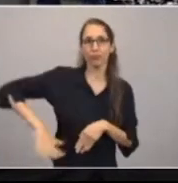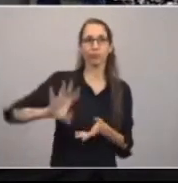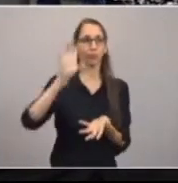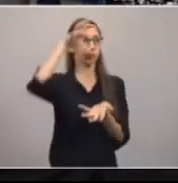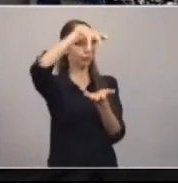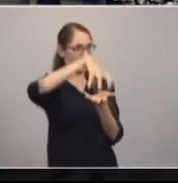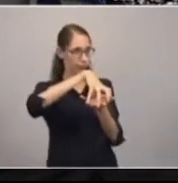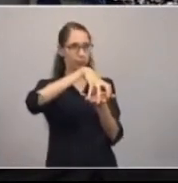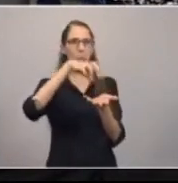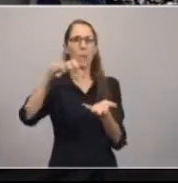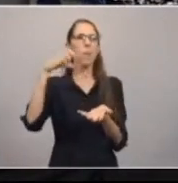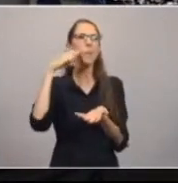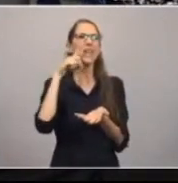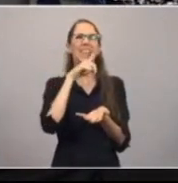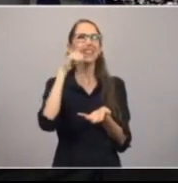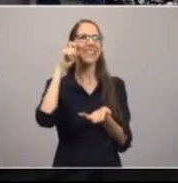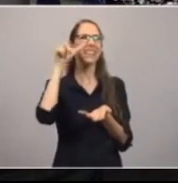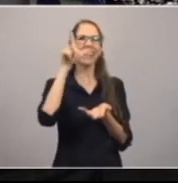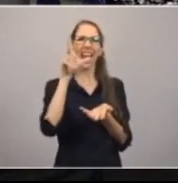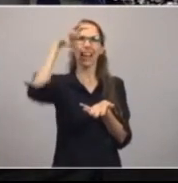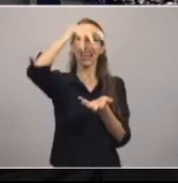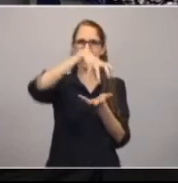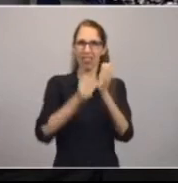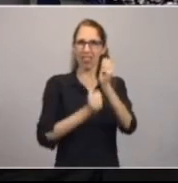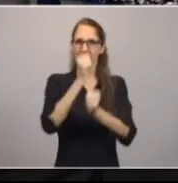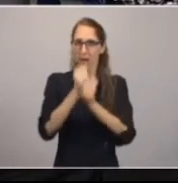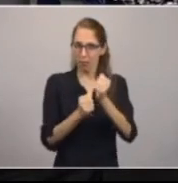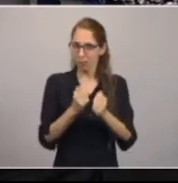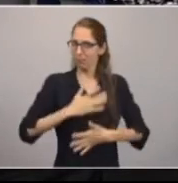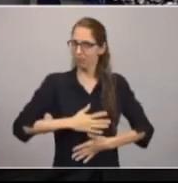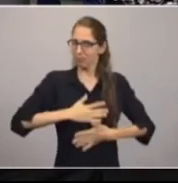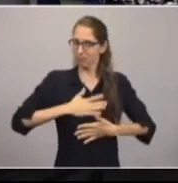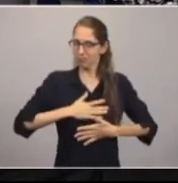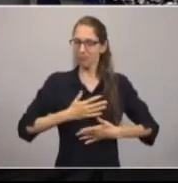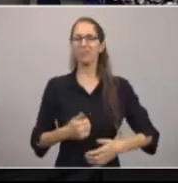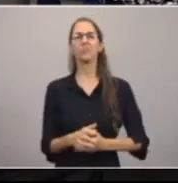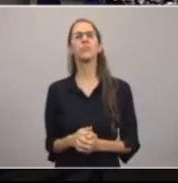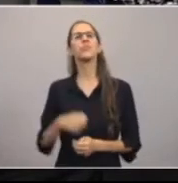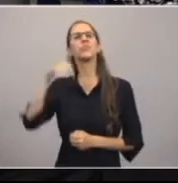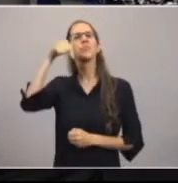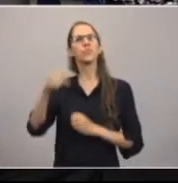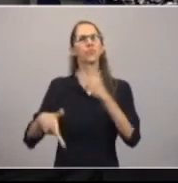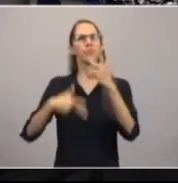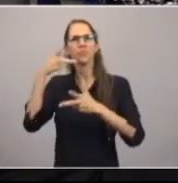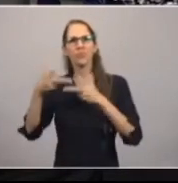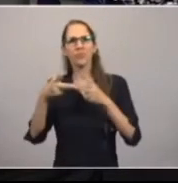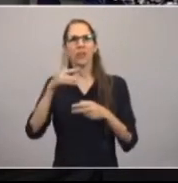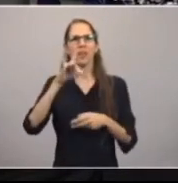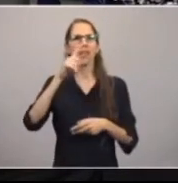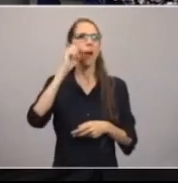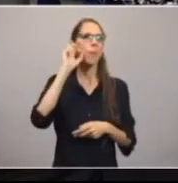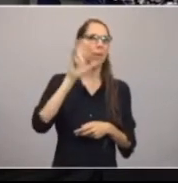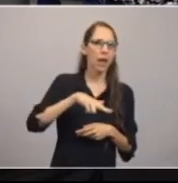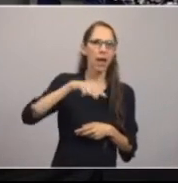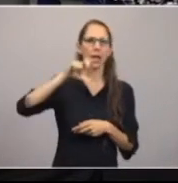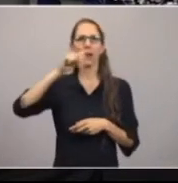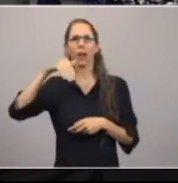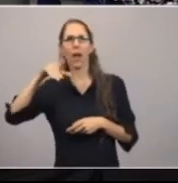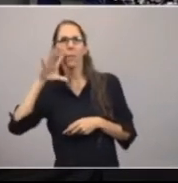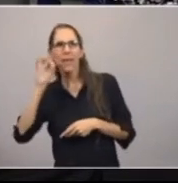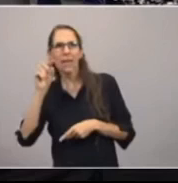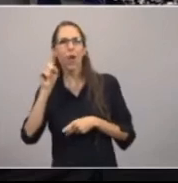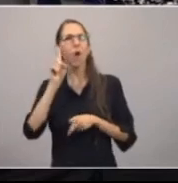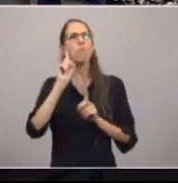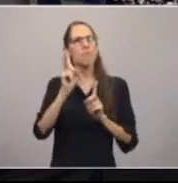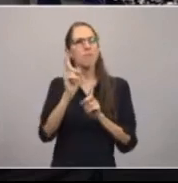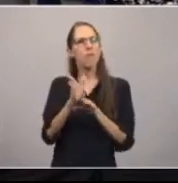Y bueno, ahora me voy a referir a Damián, a Camilo, a lo que nos contaban recién, y a los empresarios bonaerenses, los empresarios